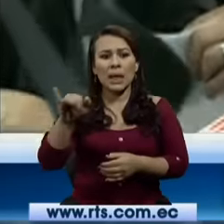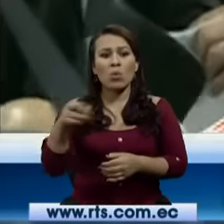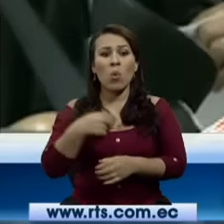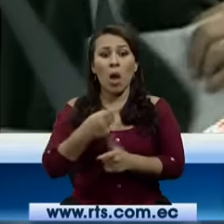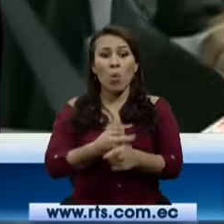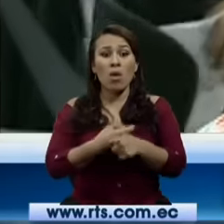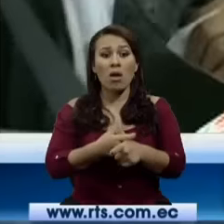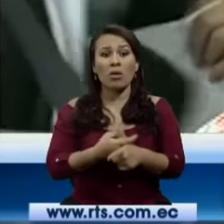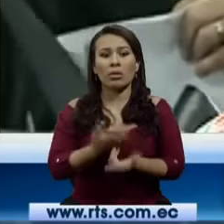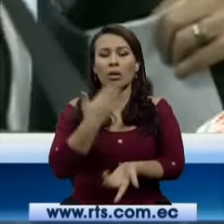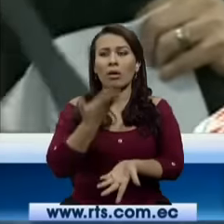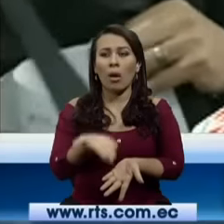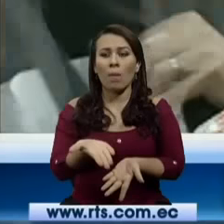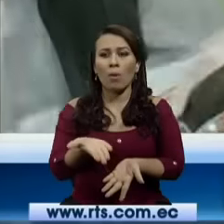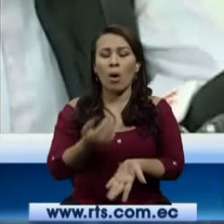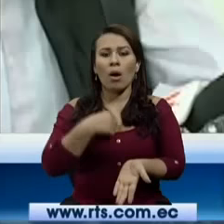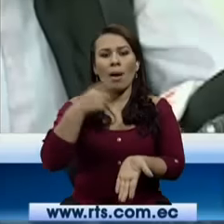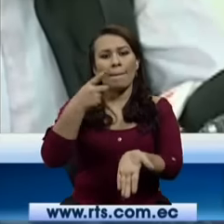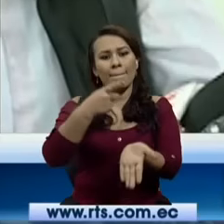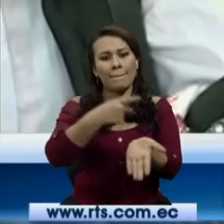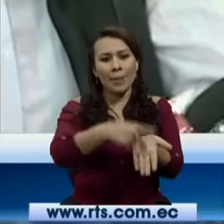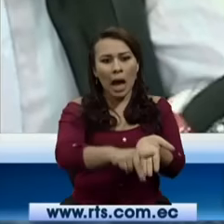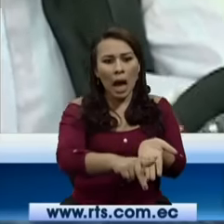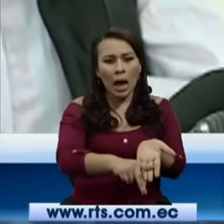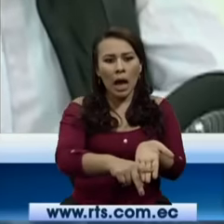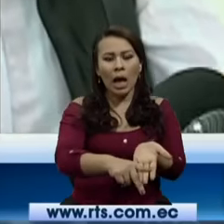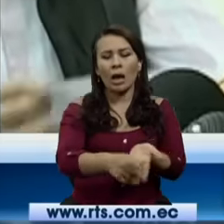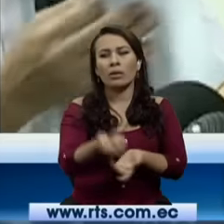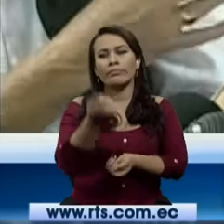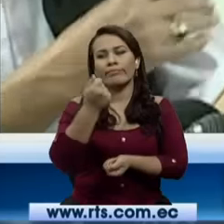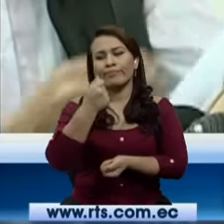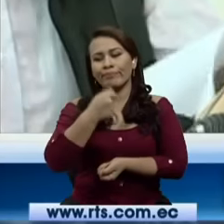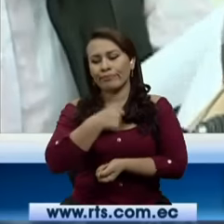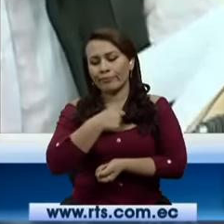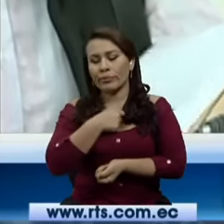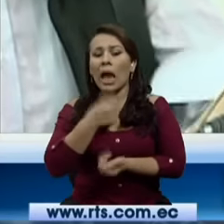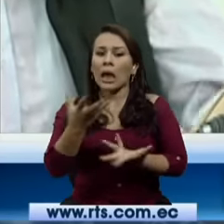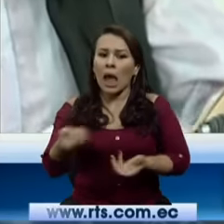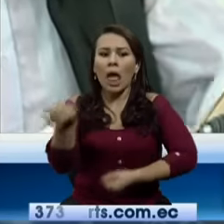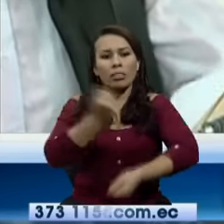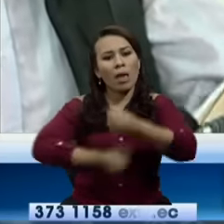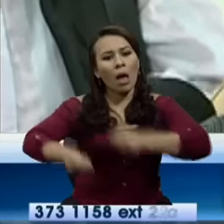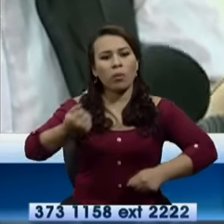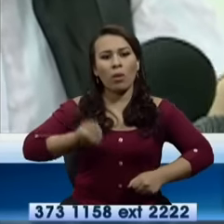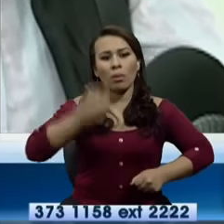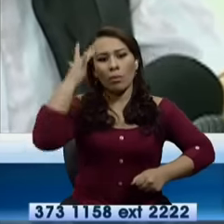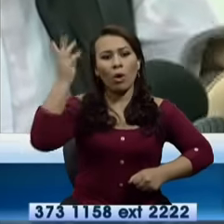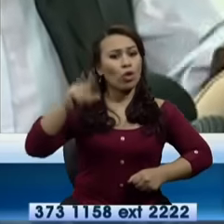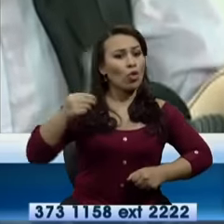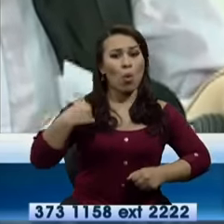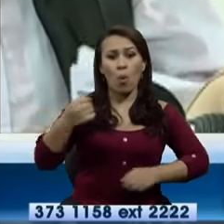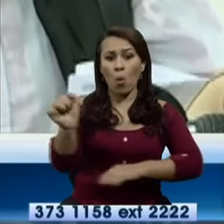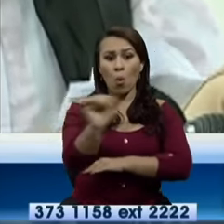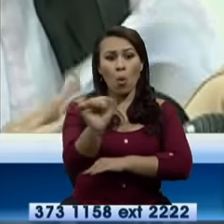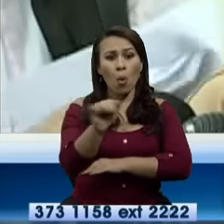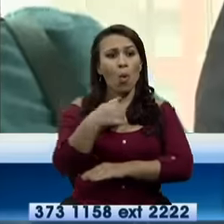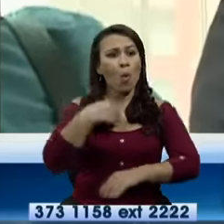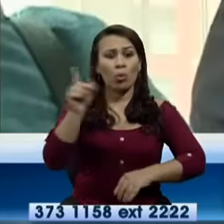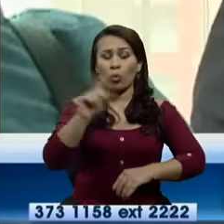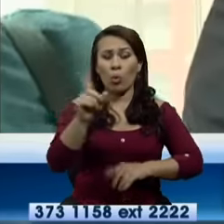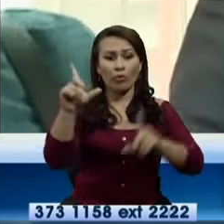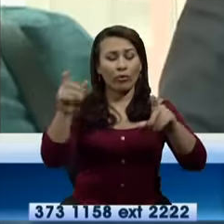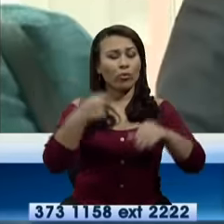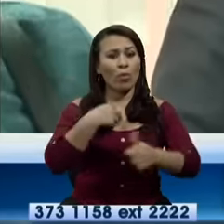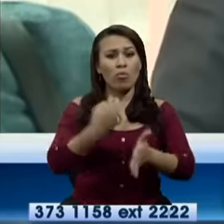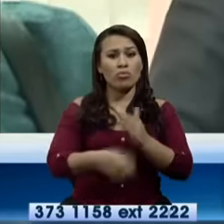entonces aquí le dijeron que ya no puede impugnar nunca fue notificado si él se enteró es porque Cuando entró a internet a ver las multas